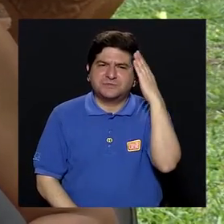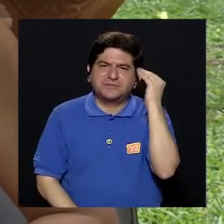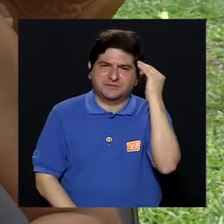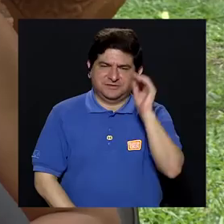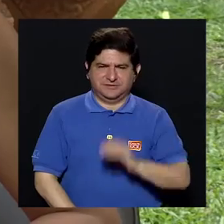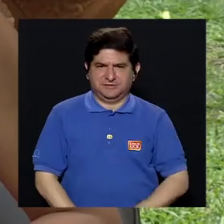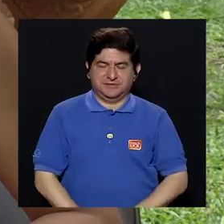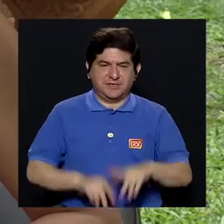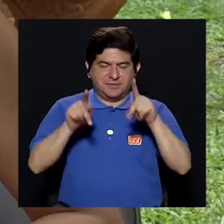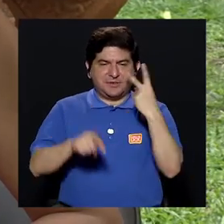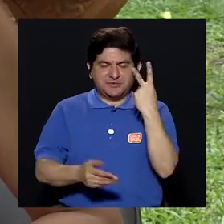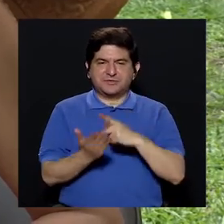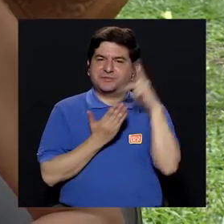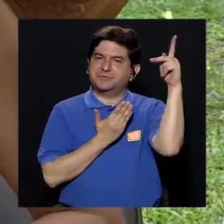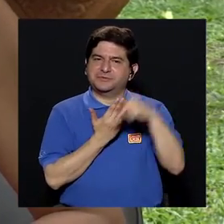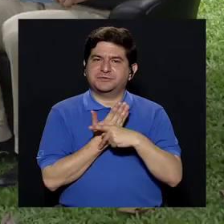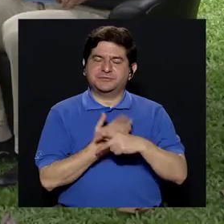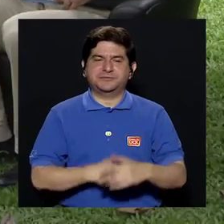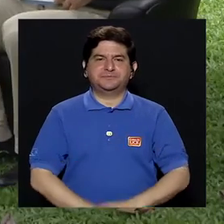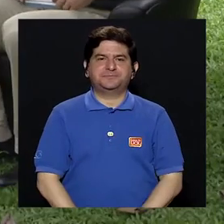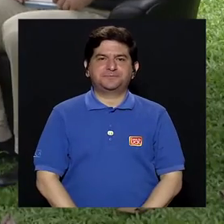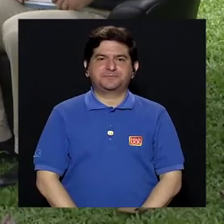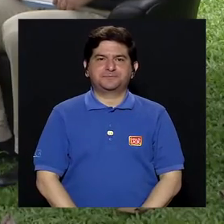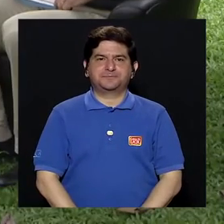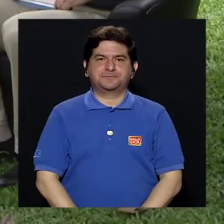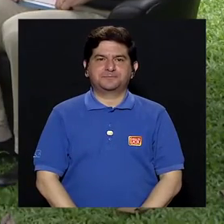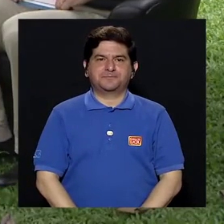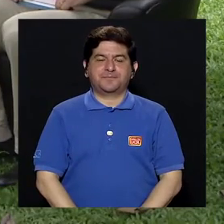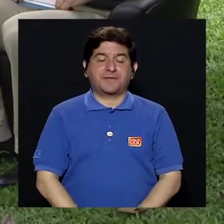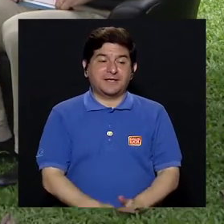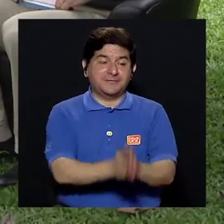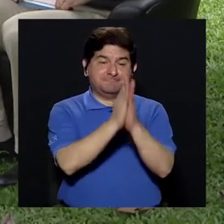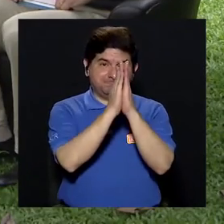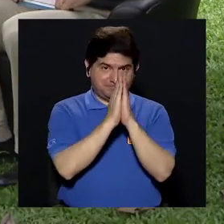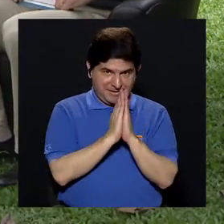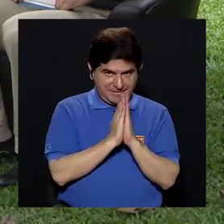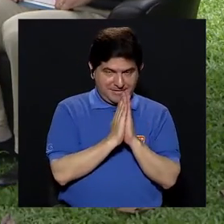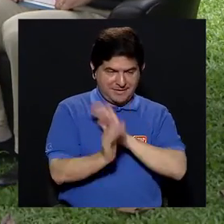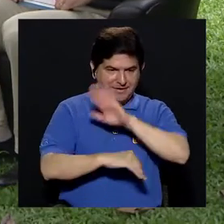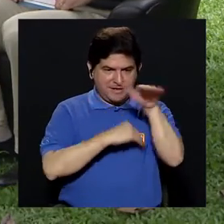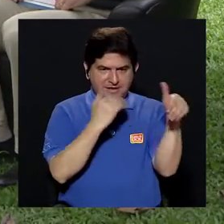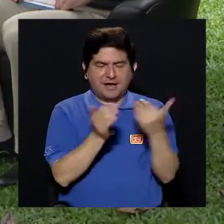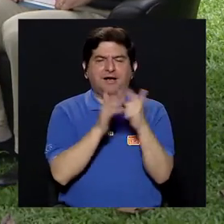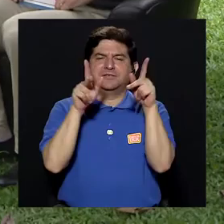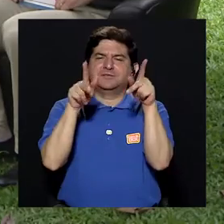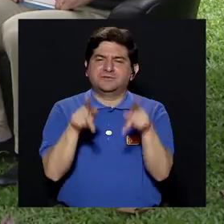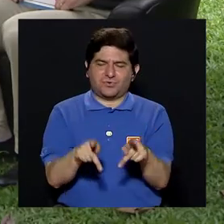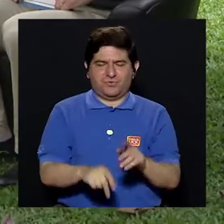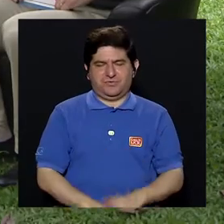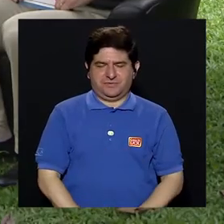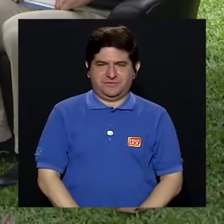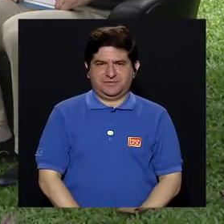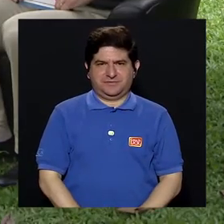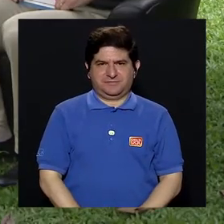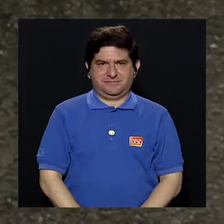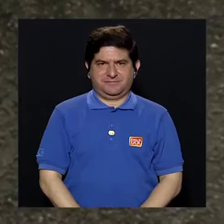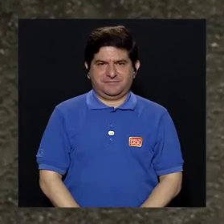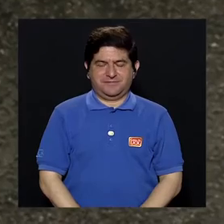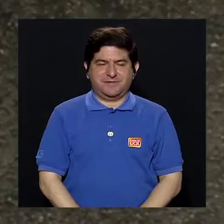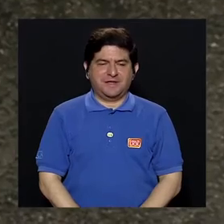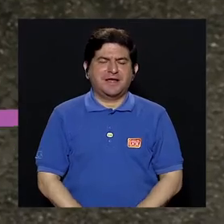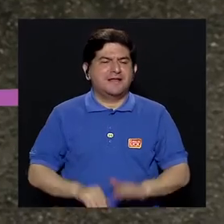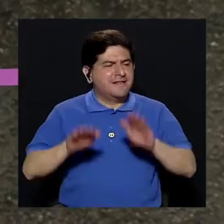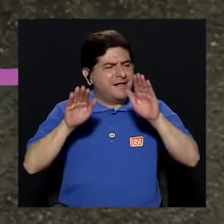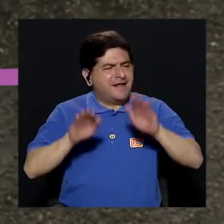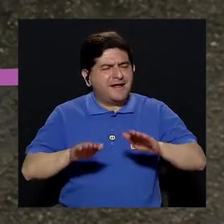expertise para quienes nos están viendo. Pues pedirle a todas las personas que salgan